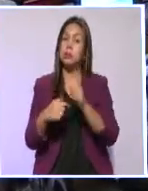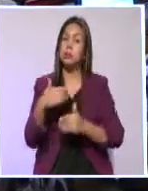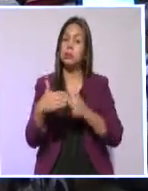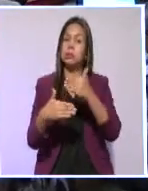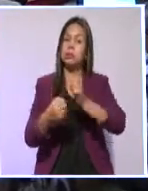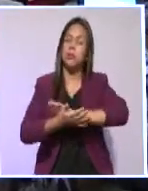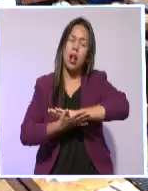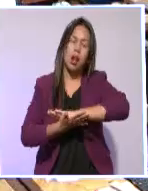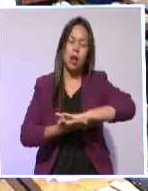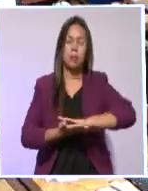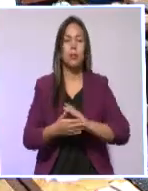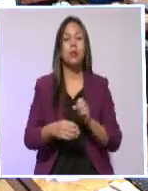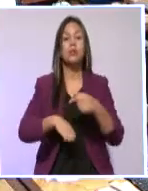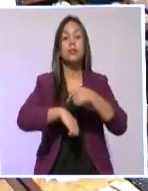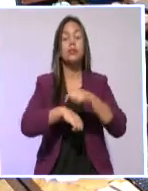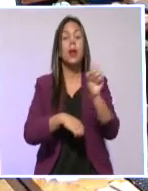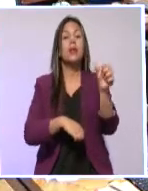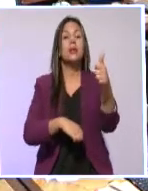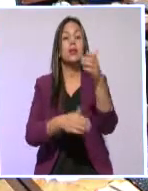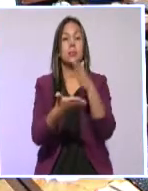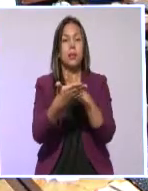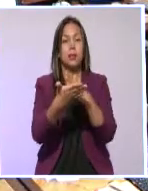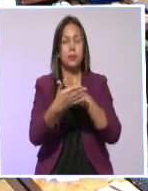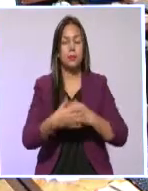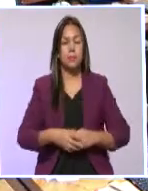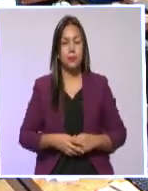prevista a las 10:30.